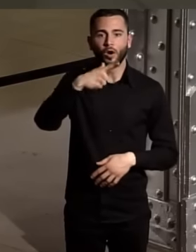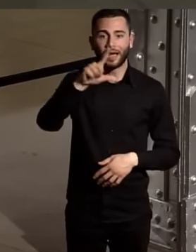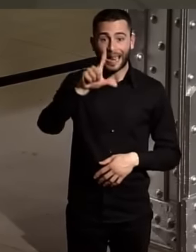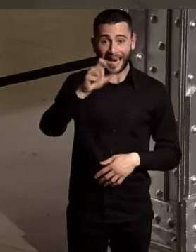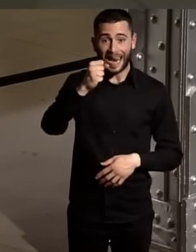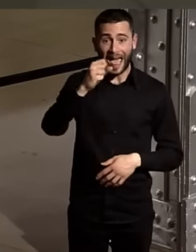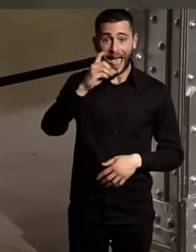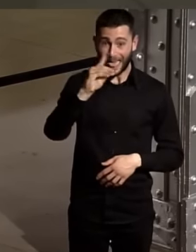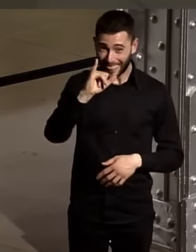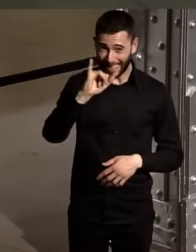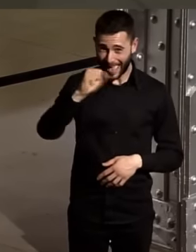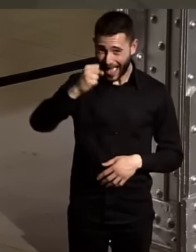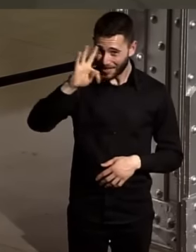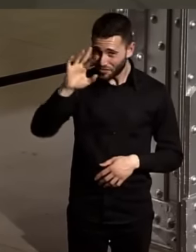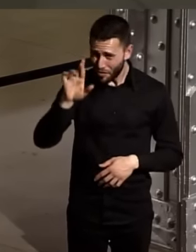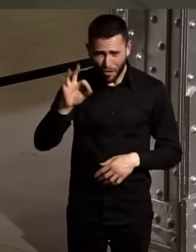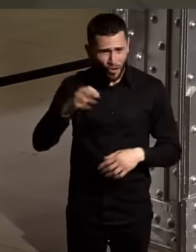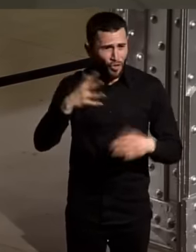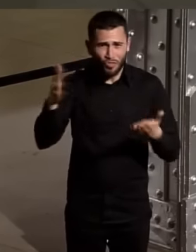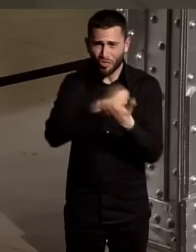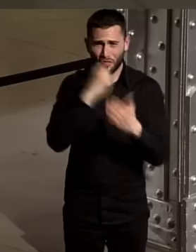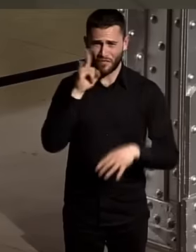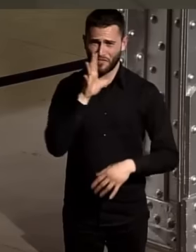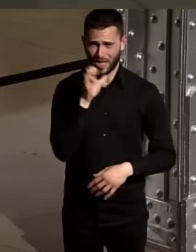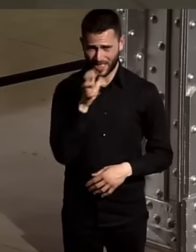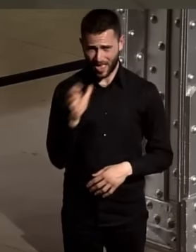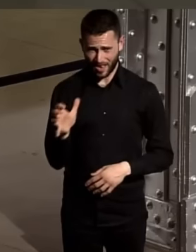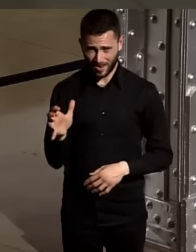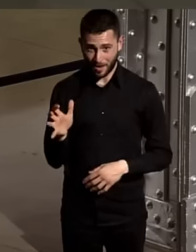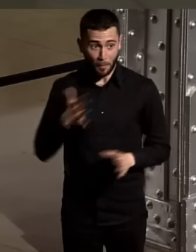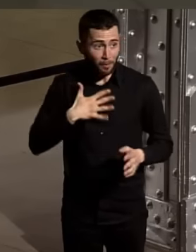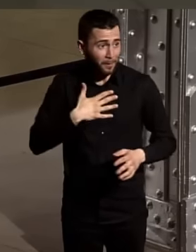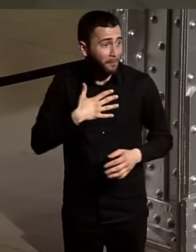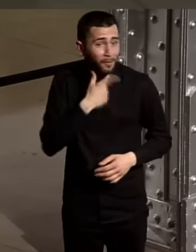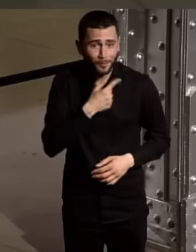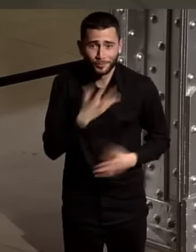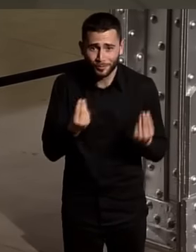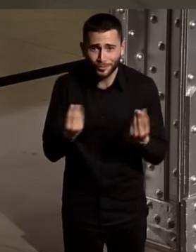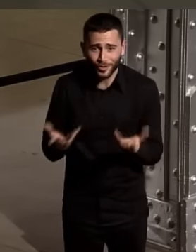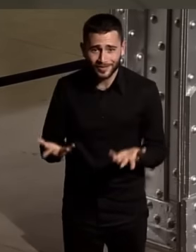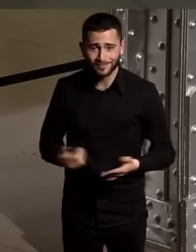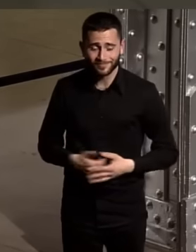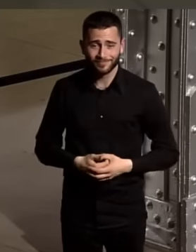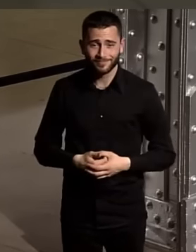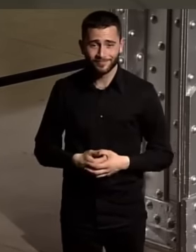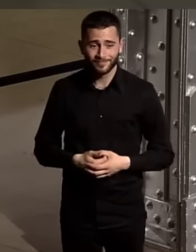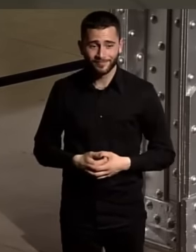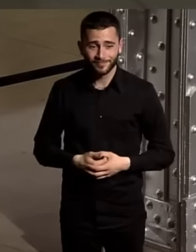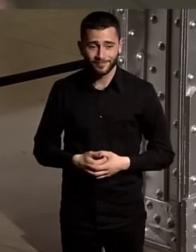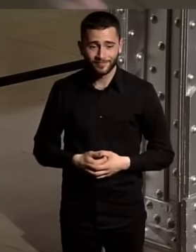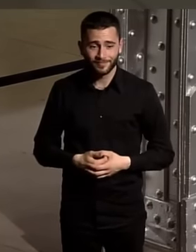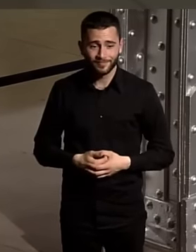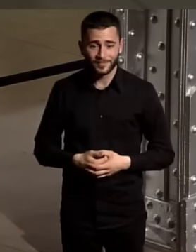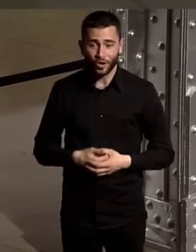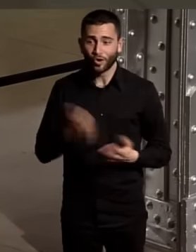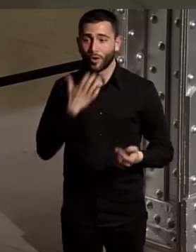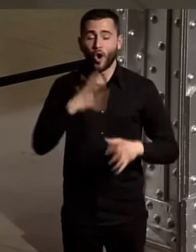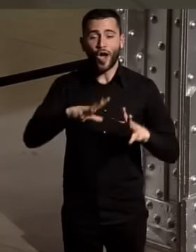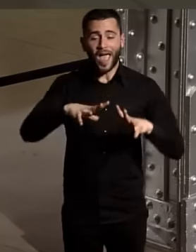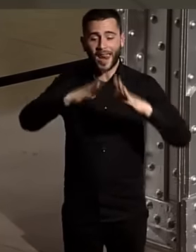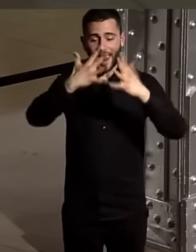fatal no se salva nada pero a mí me entretuvo mucho cómodo no murió en el